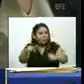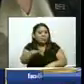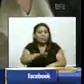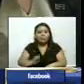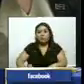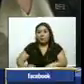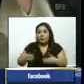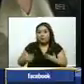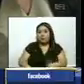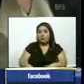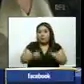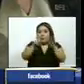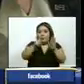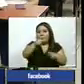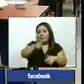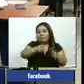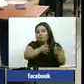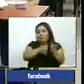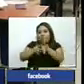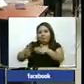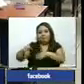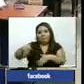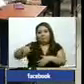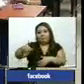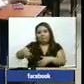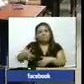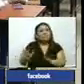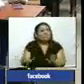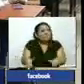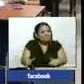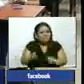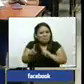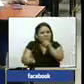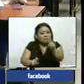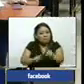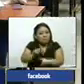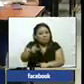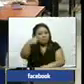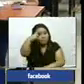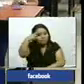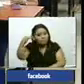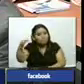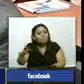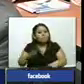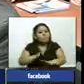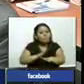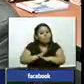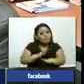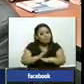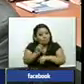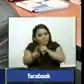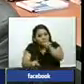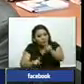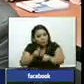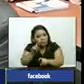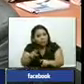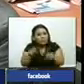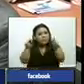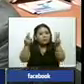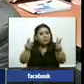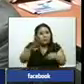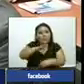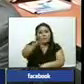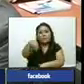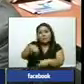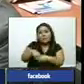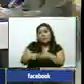segundo semestre del año 2020. Con esta encuesta se busca generar políticas de prevención, diagnóstico y abordaje integral